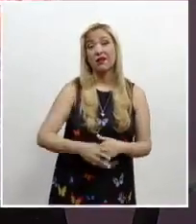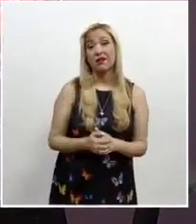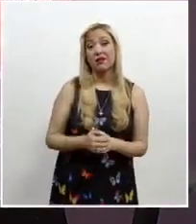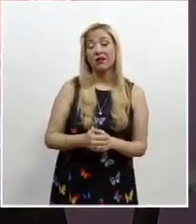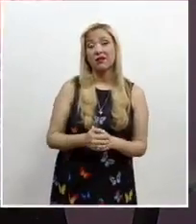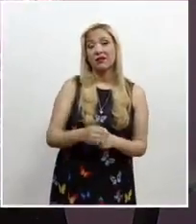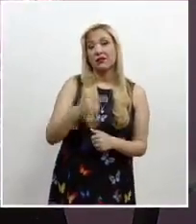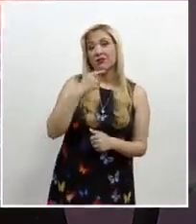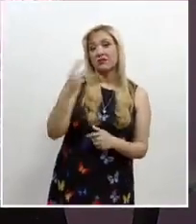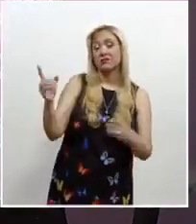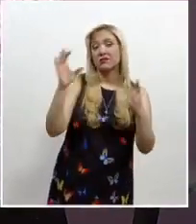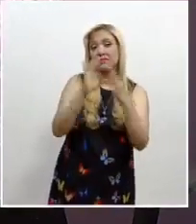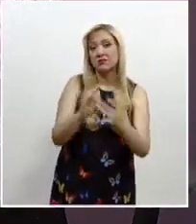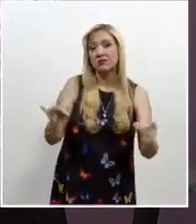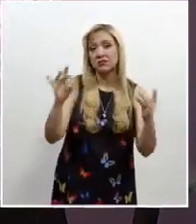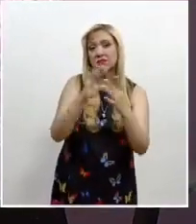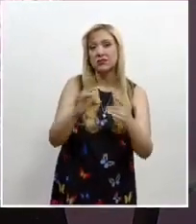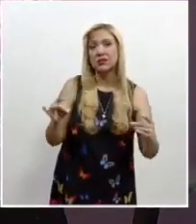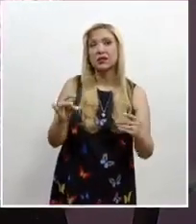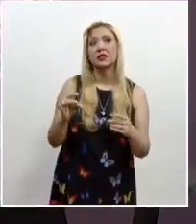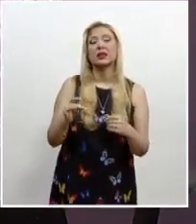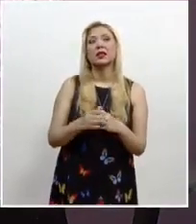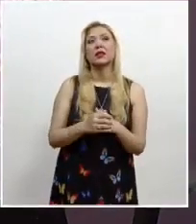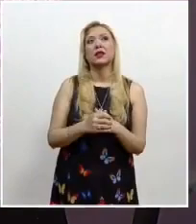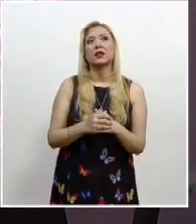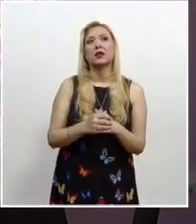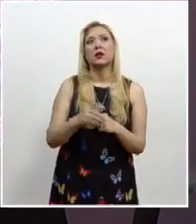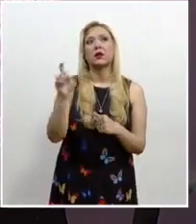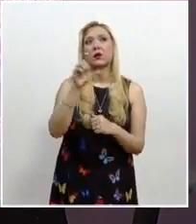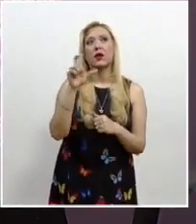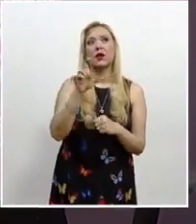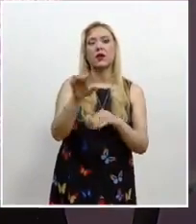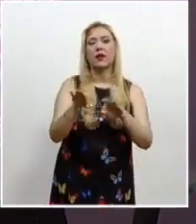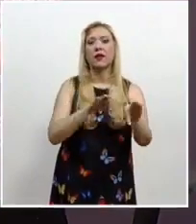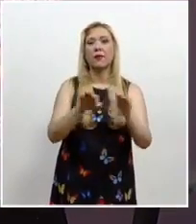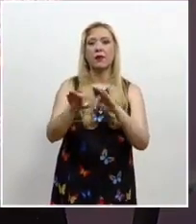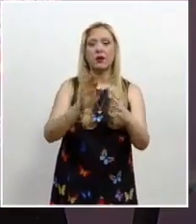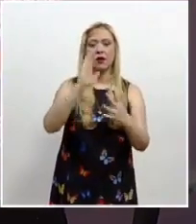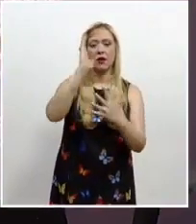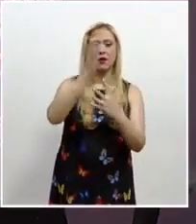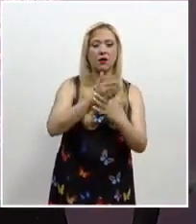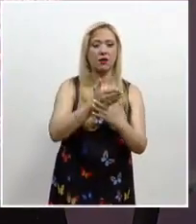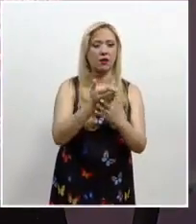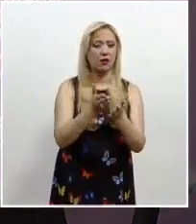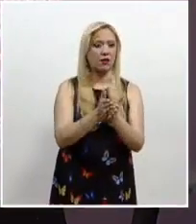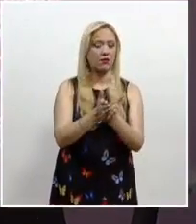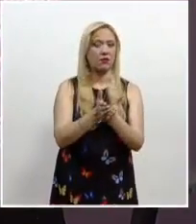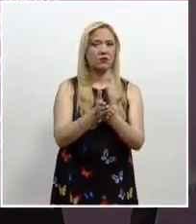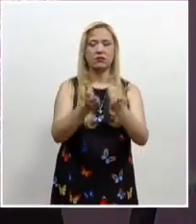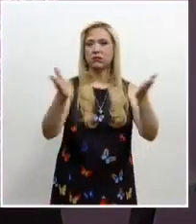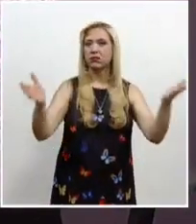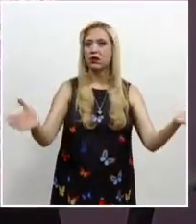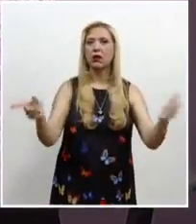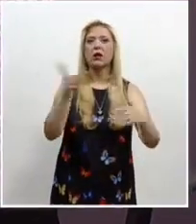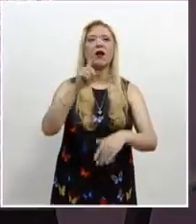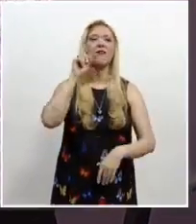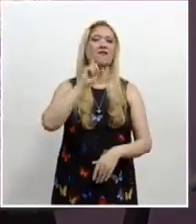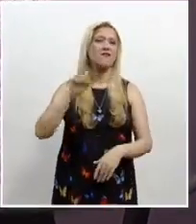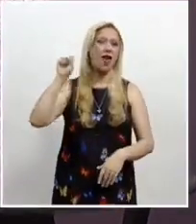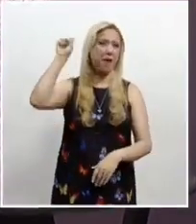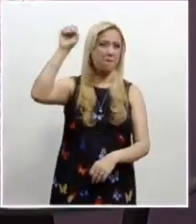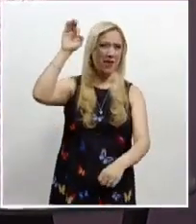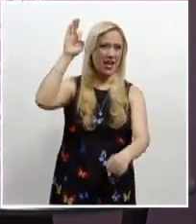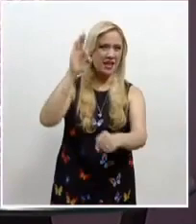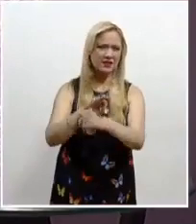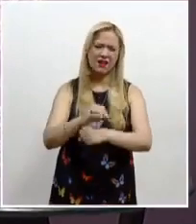que estamos hablando cuando traemos la división sexual del trabajo, este concepto que las feministas hemos dicho